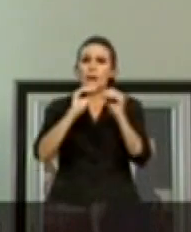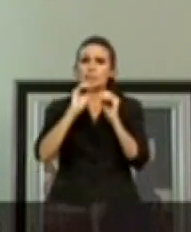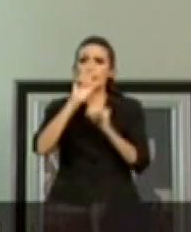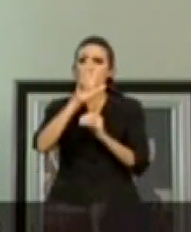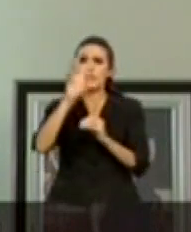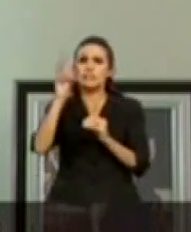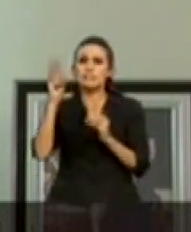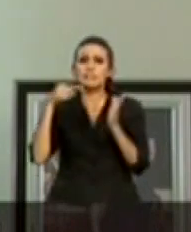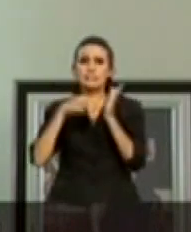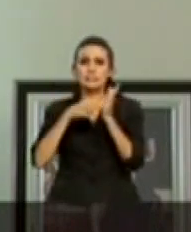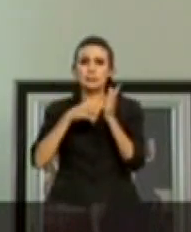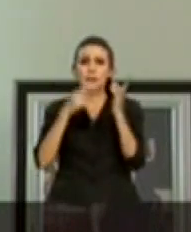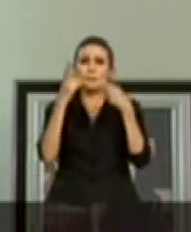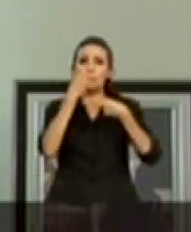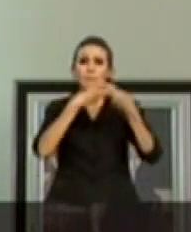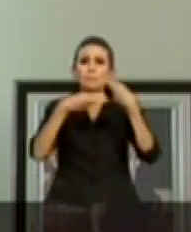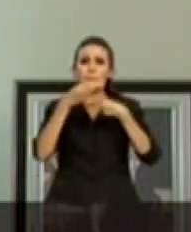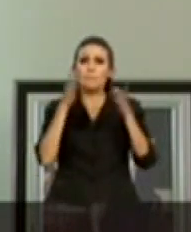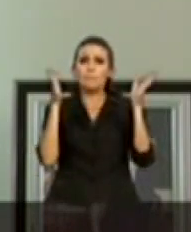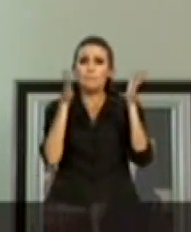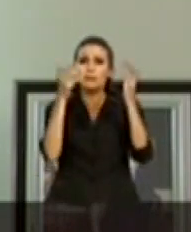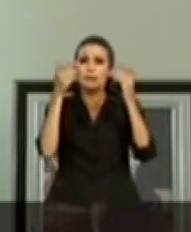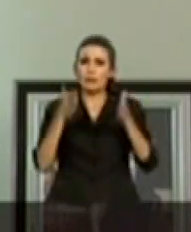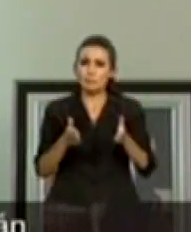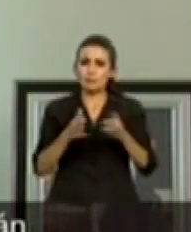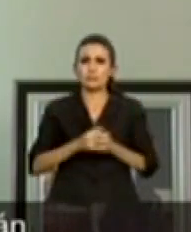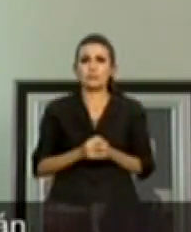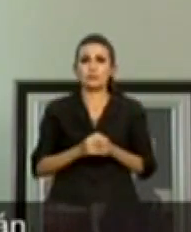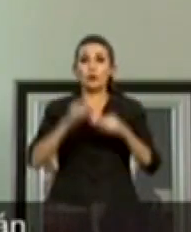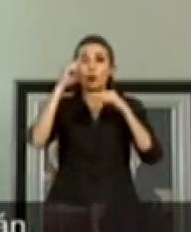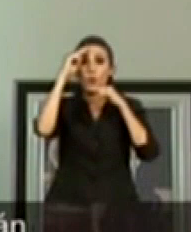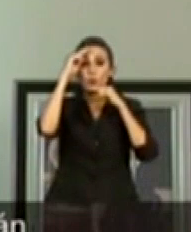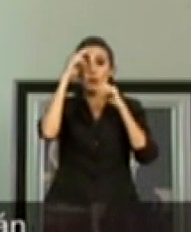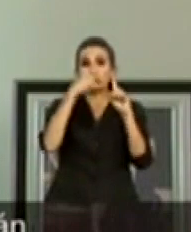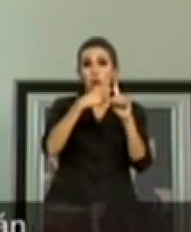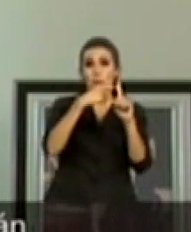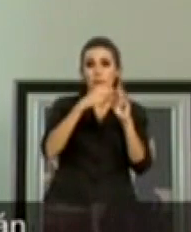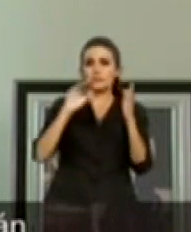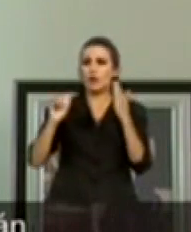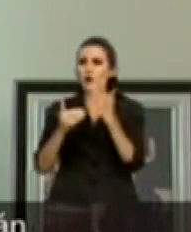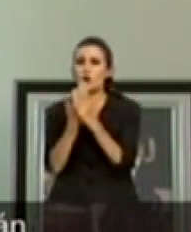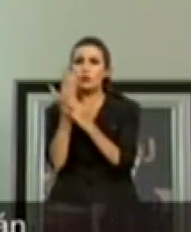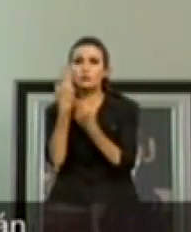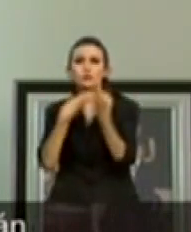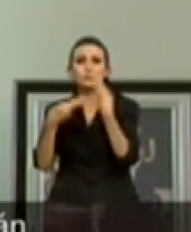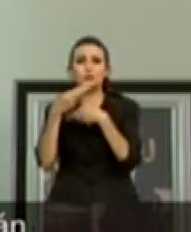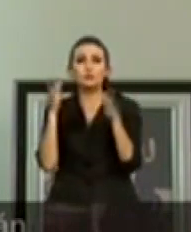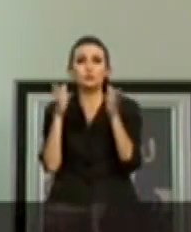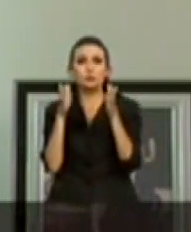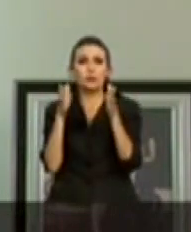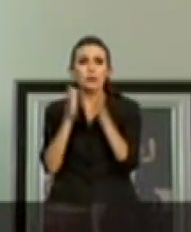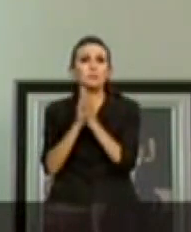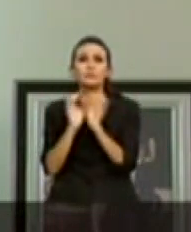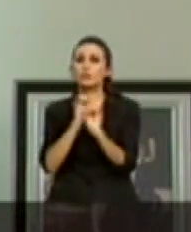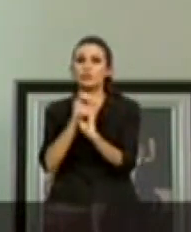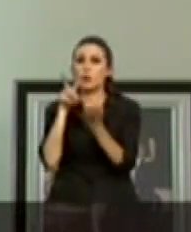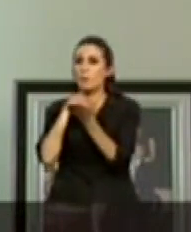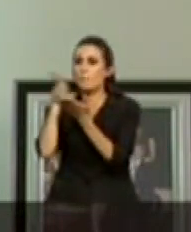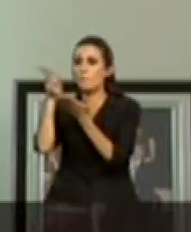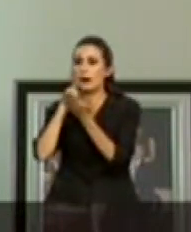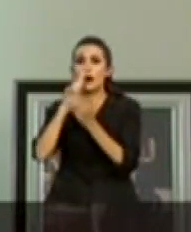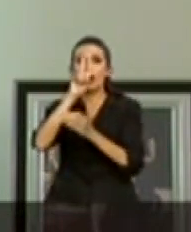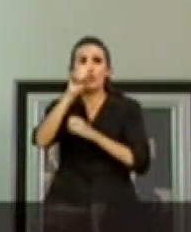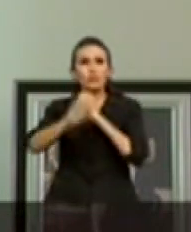mil empresarios. Y una gran noticia, los nuevos microemprendedores no pagarán el impuesto a la renta durante los dos